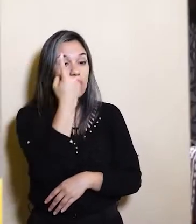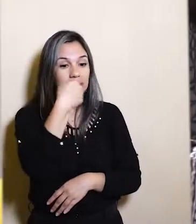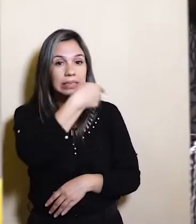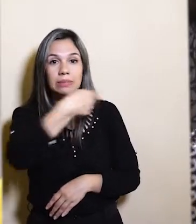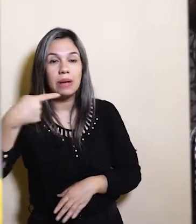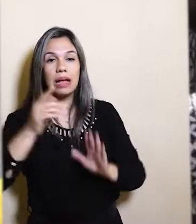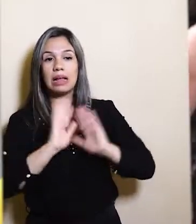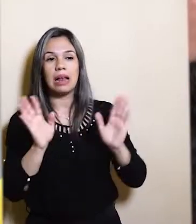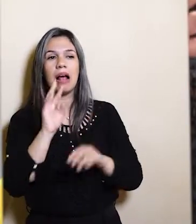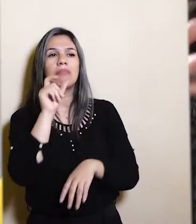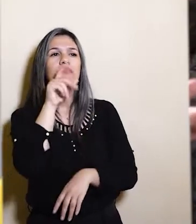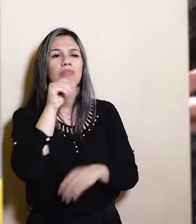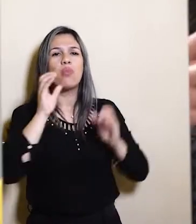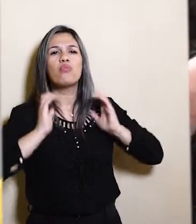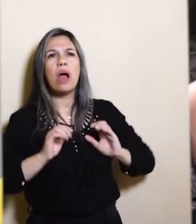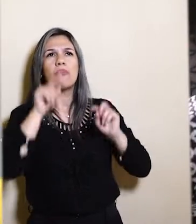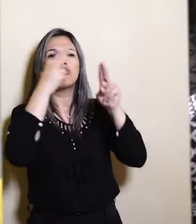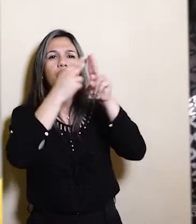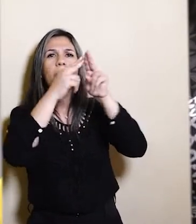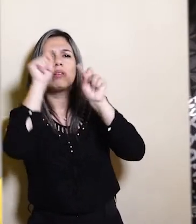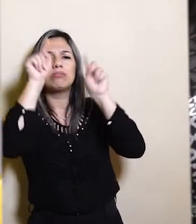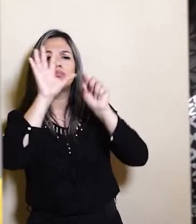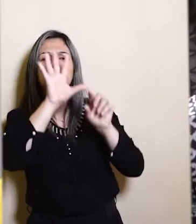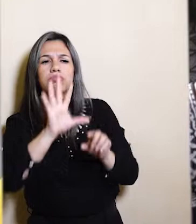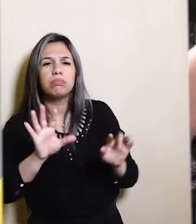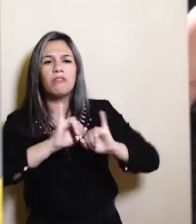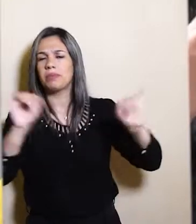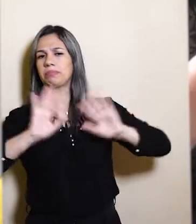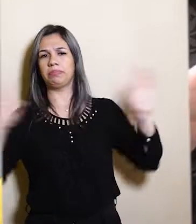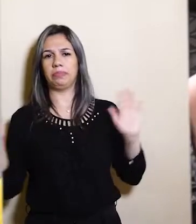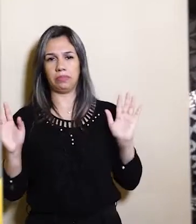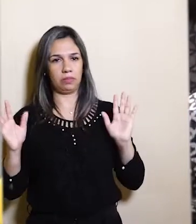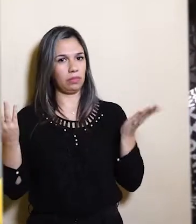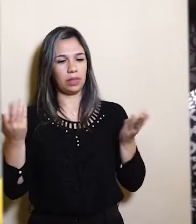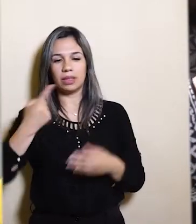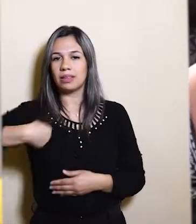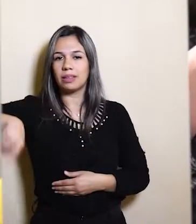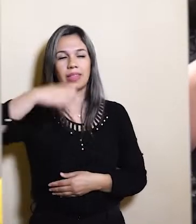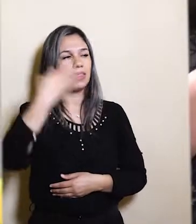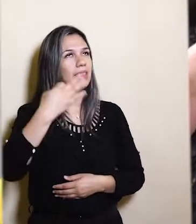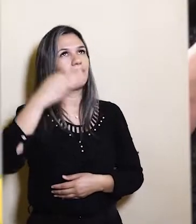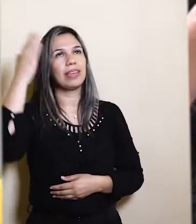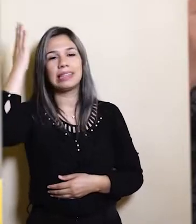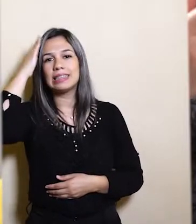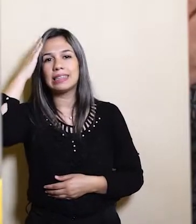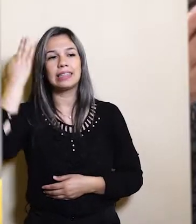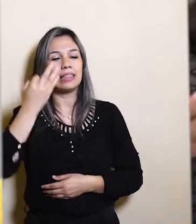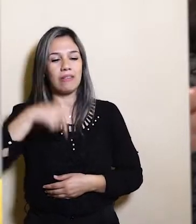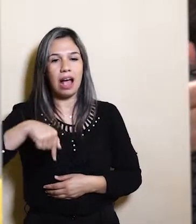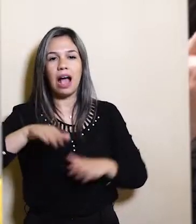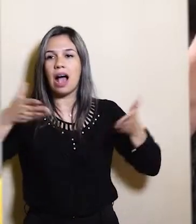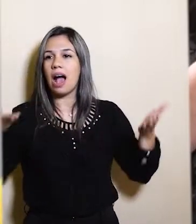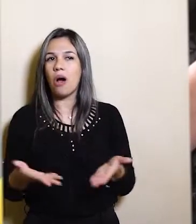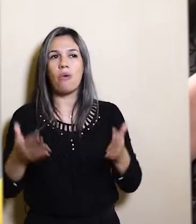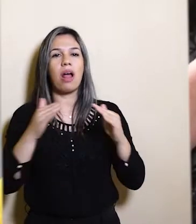Eso era todo. Y ya hemos avanzado y yo creo que hay que entender, tanto la sociedad como los estados nos tenemos que poner a la altura del momento